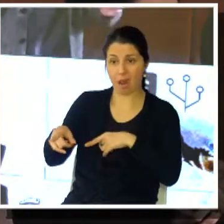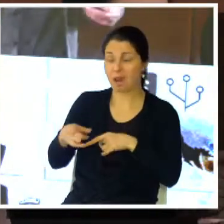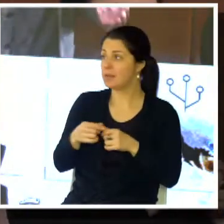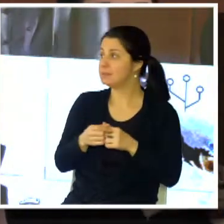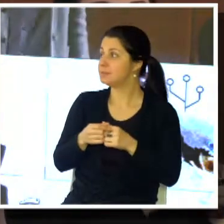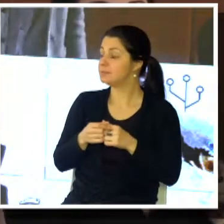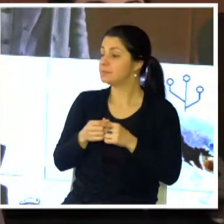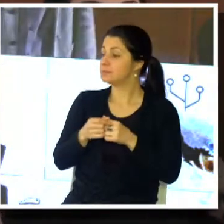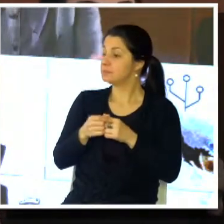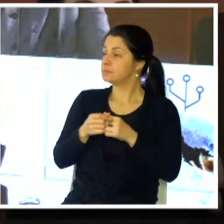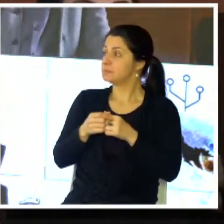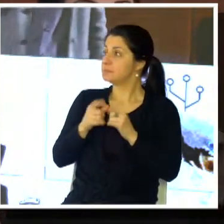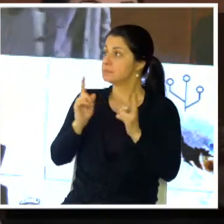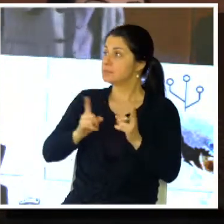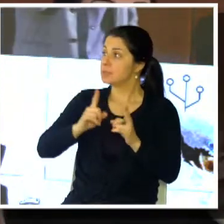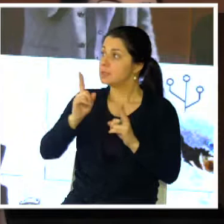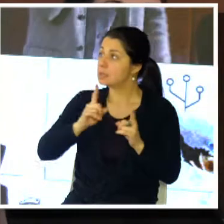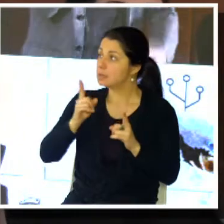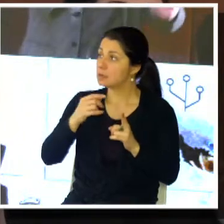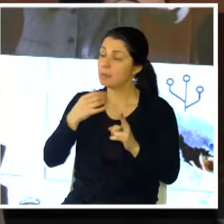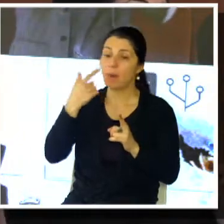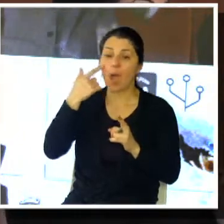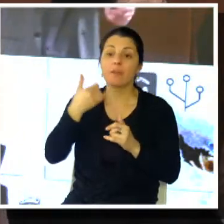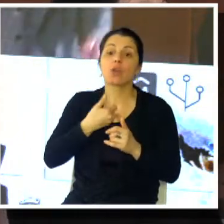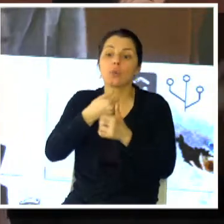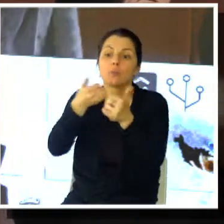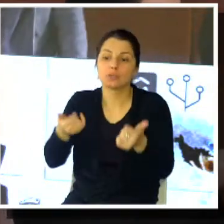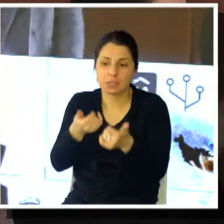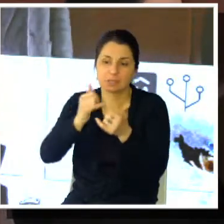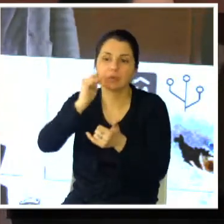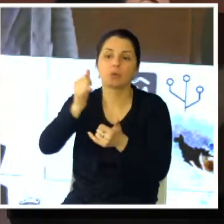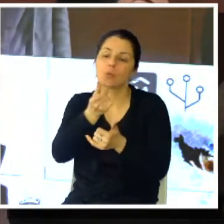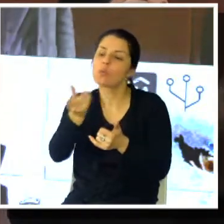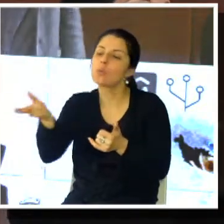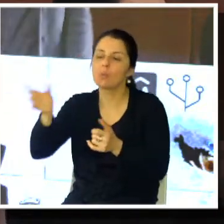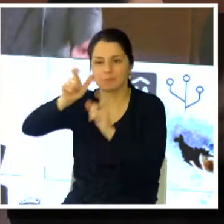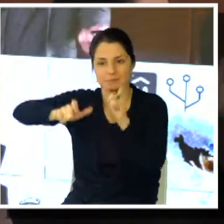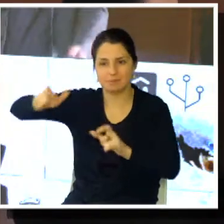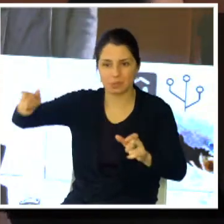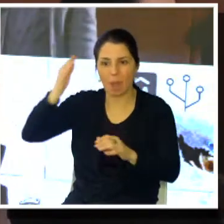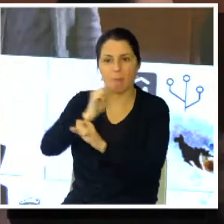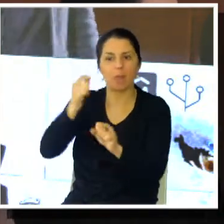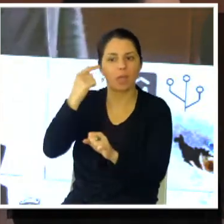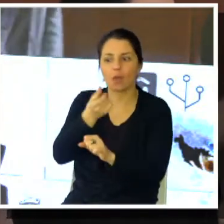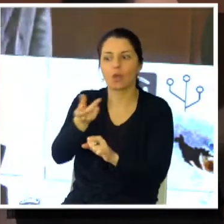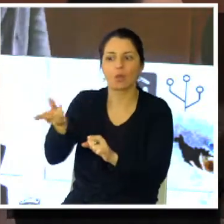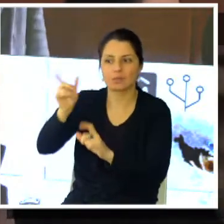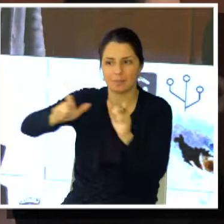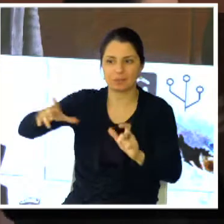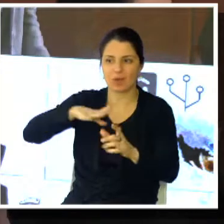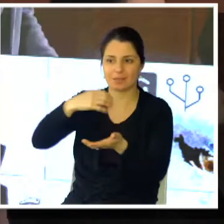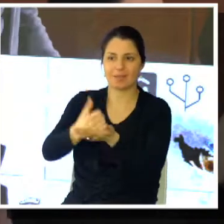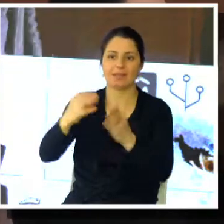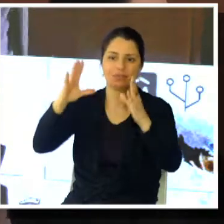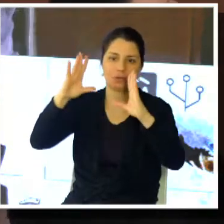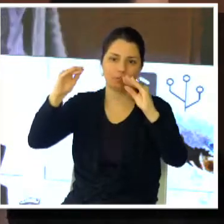también algo que habrá que ver cómo implementarlo, pero yo qué sé, para contar la cantidad de personas que hay en los locales nocturnos, que tienen